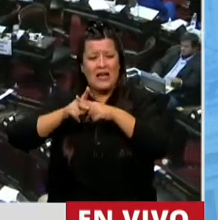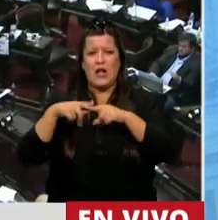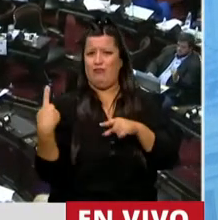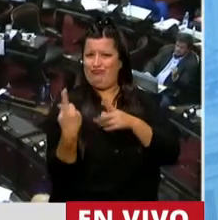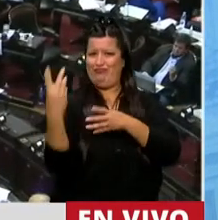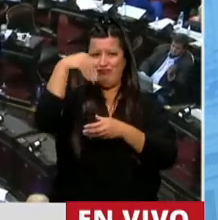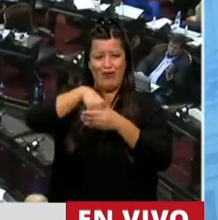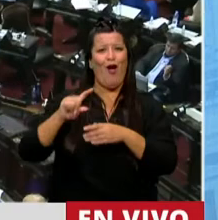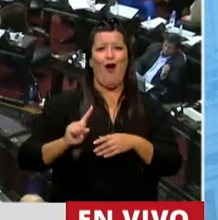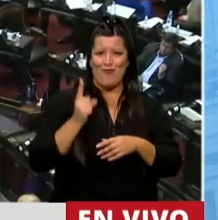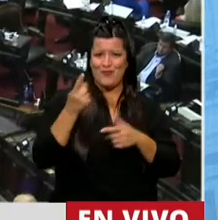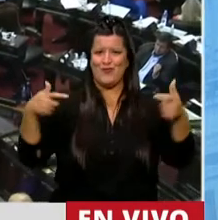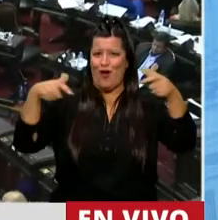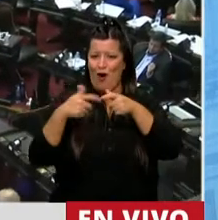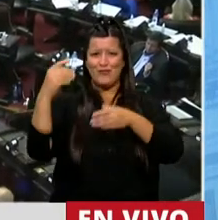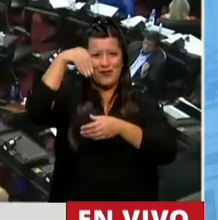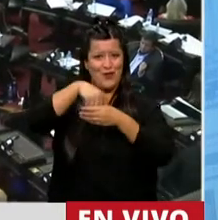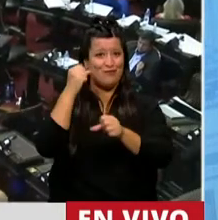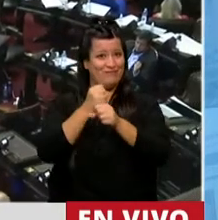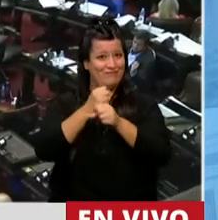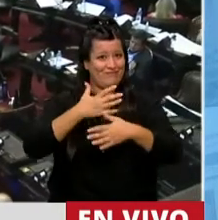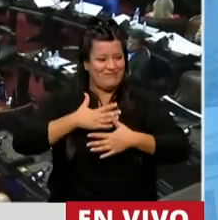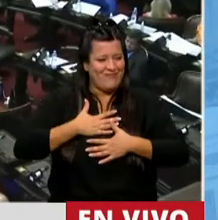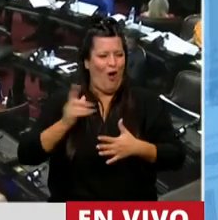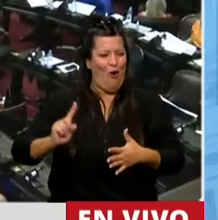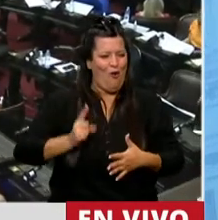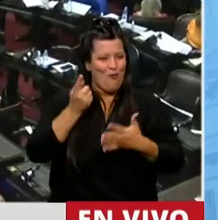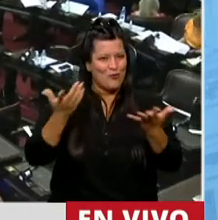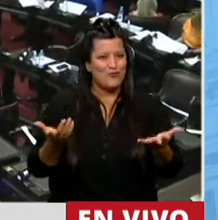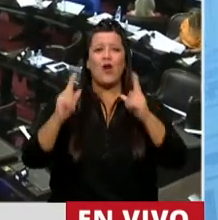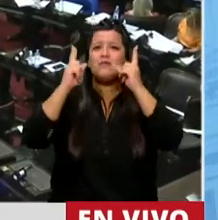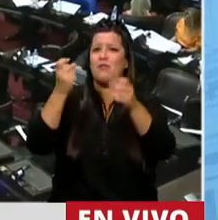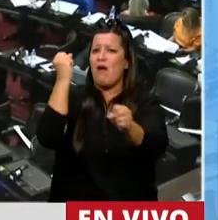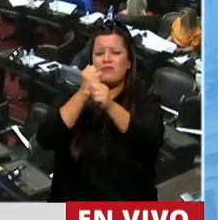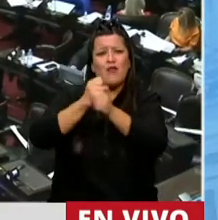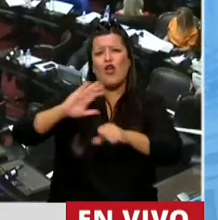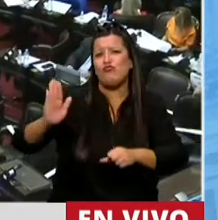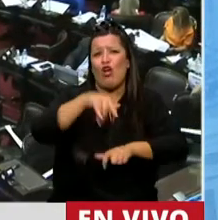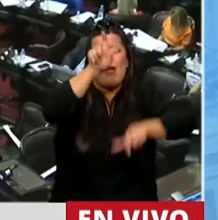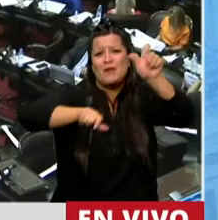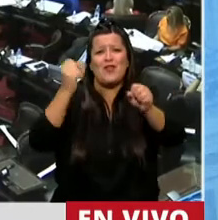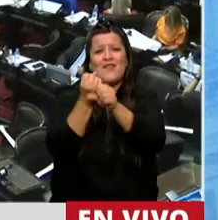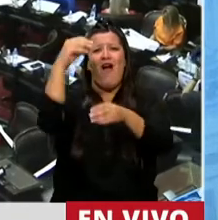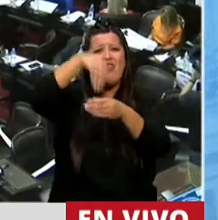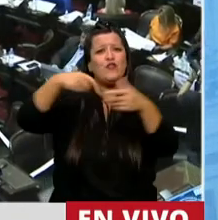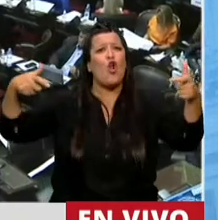que orgullosamente integro. Quiero destacar el trabajo de todos los integrantes de la